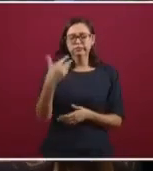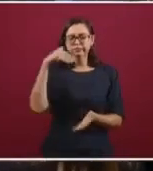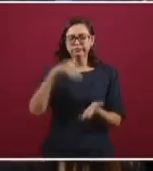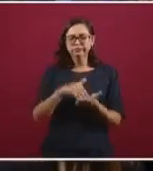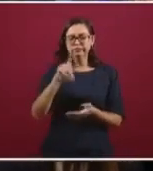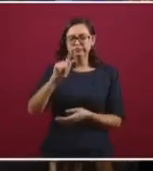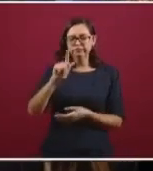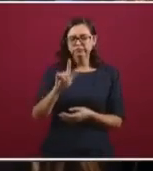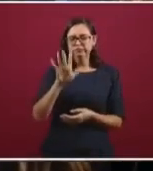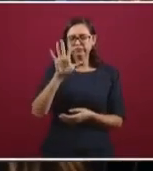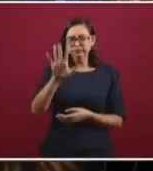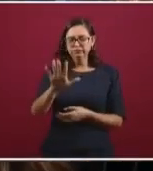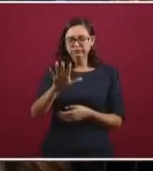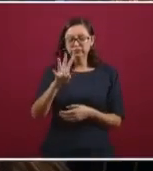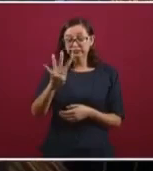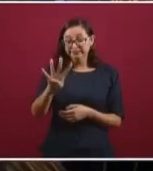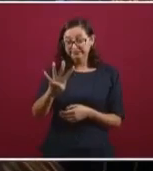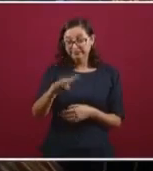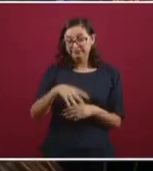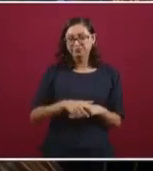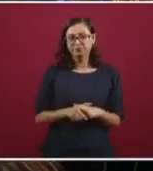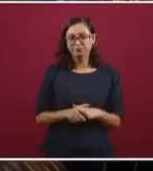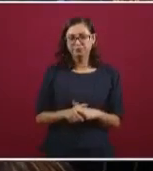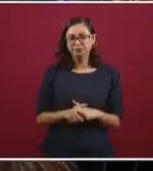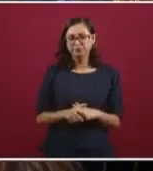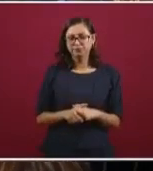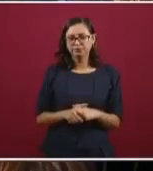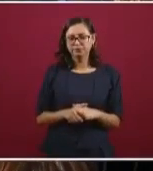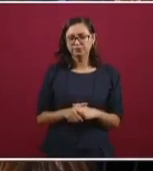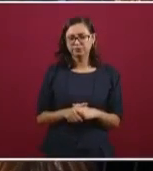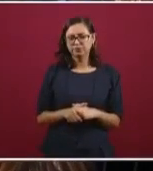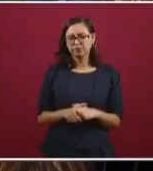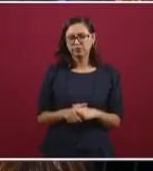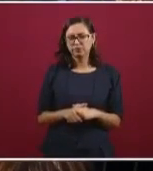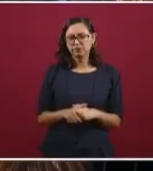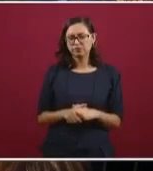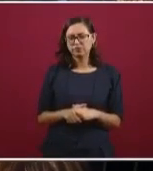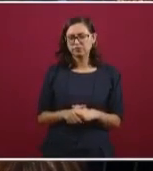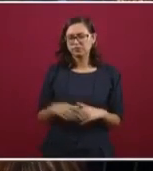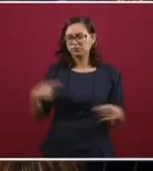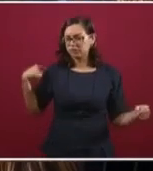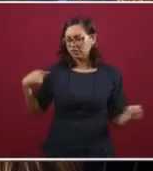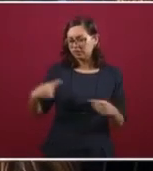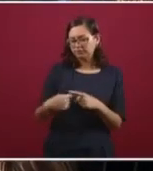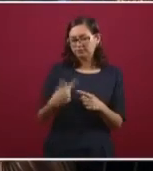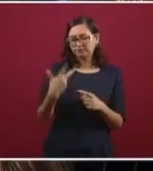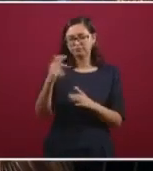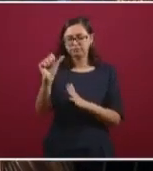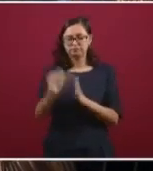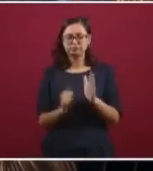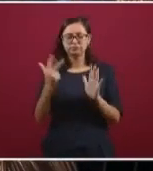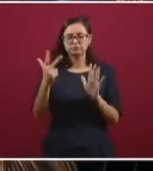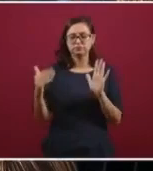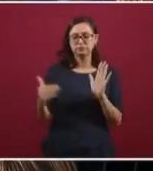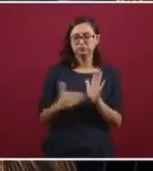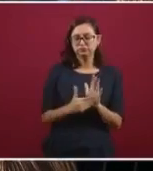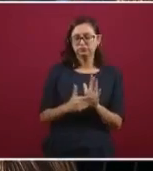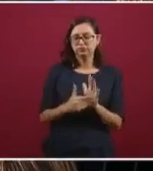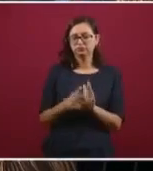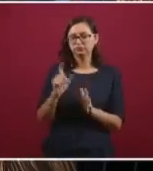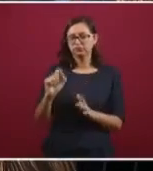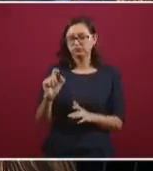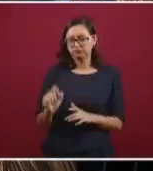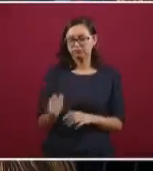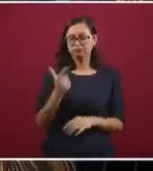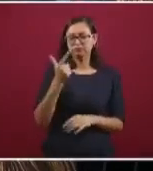113.074 armas. En lo que va de la presente administración, solamente 7.927 armas se